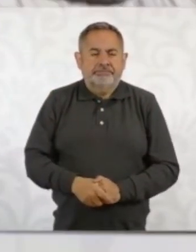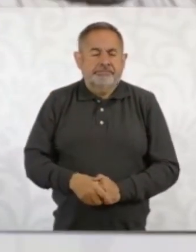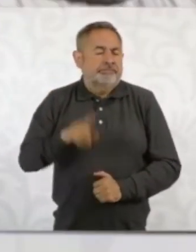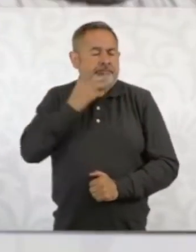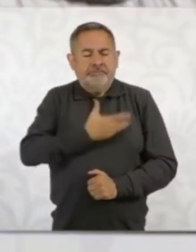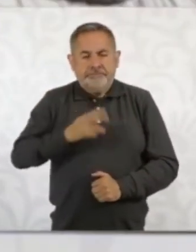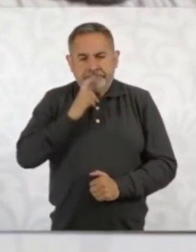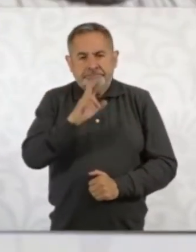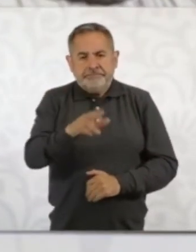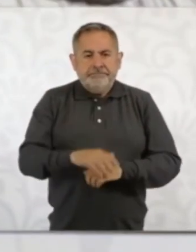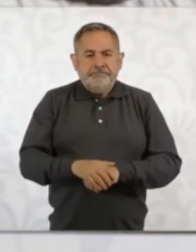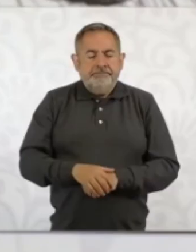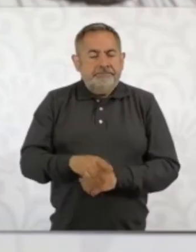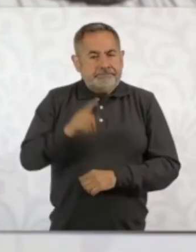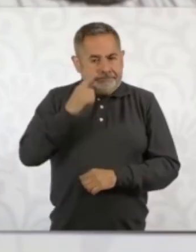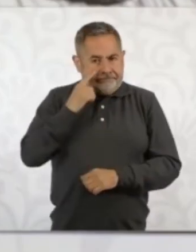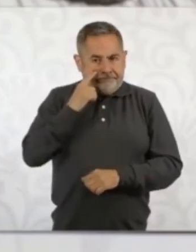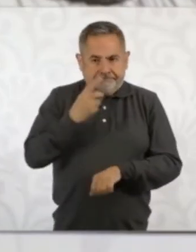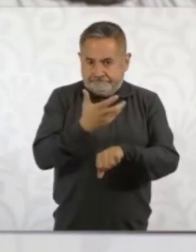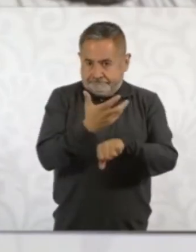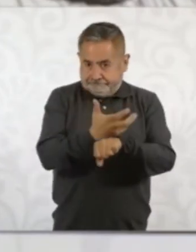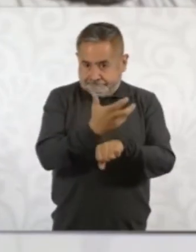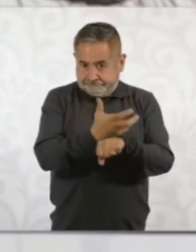Estados Unidos, a través